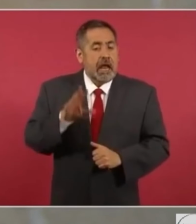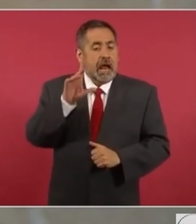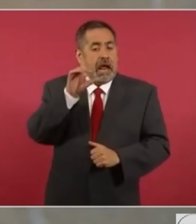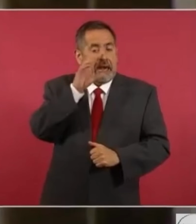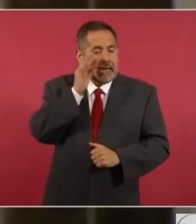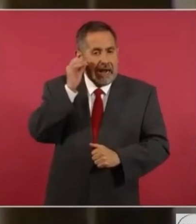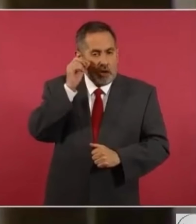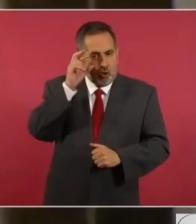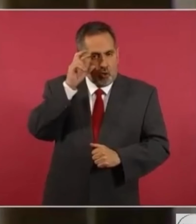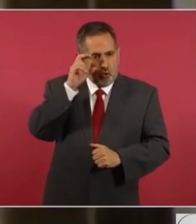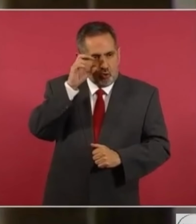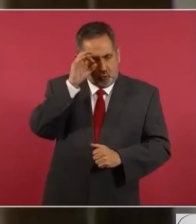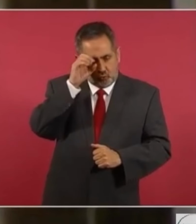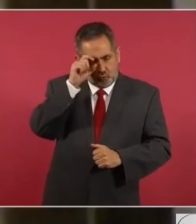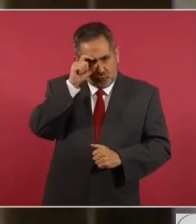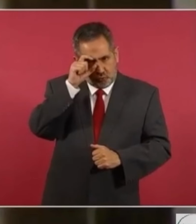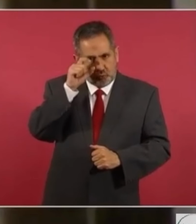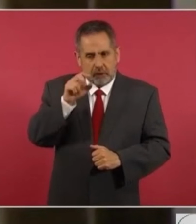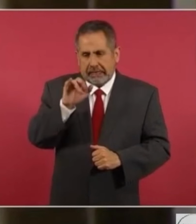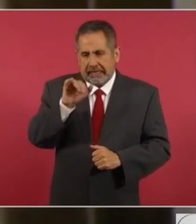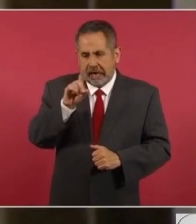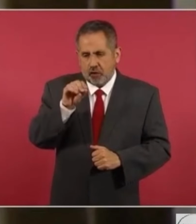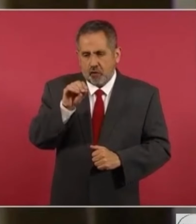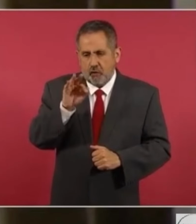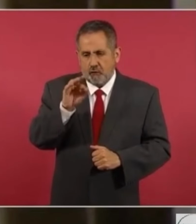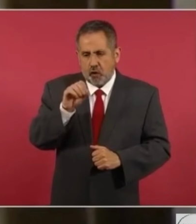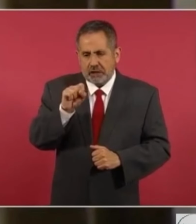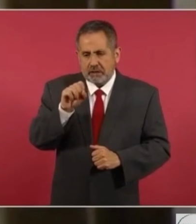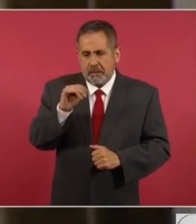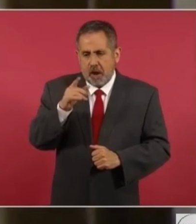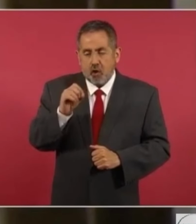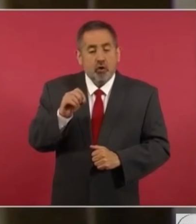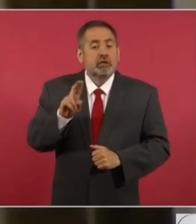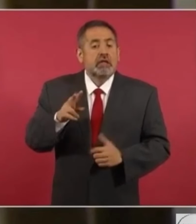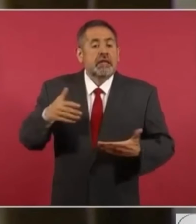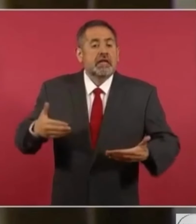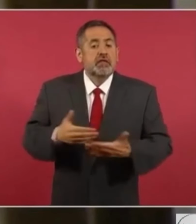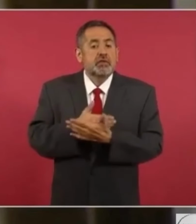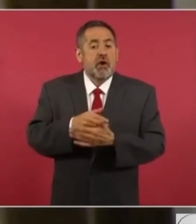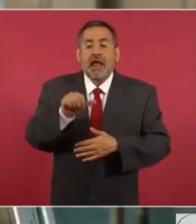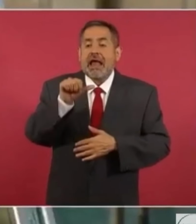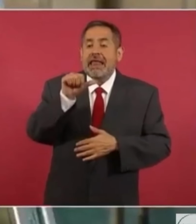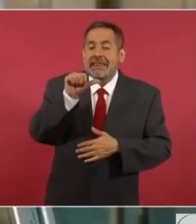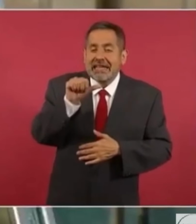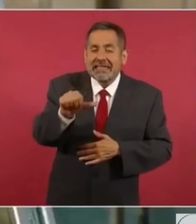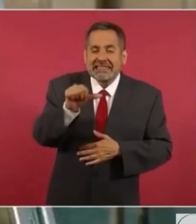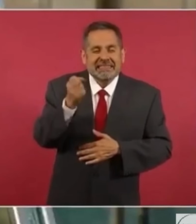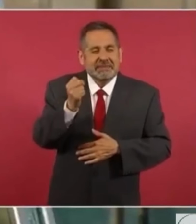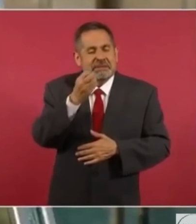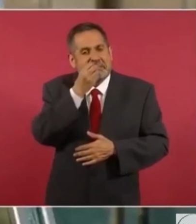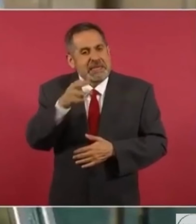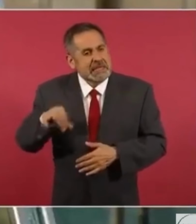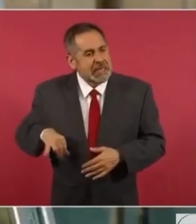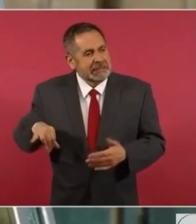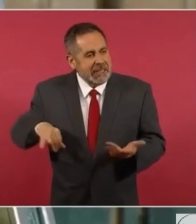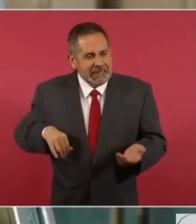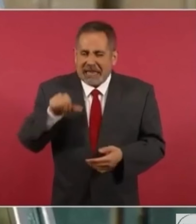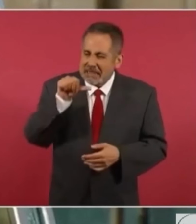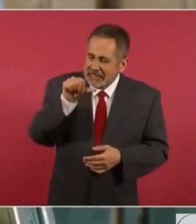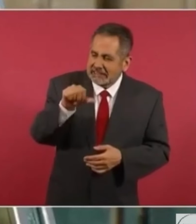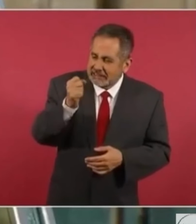Magón nació un 16 de septiembre, que no deja de ser interesante,